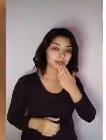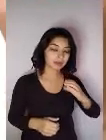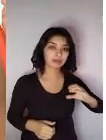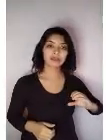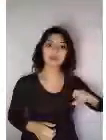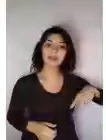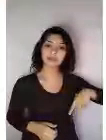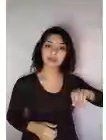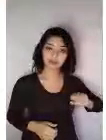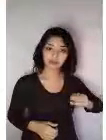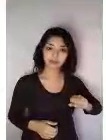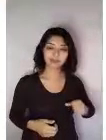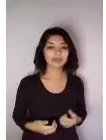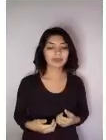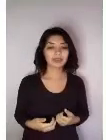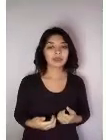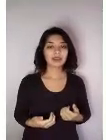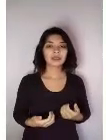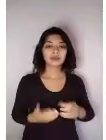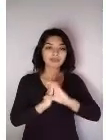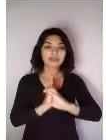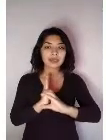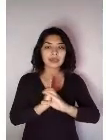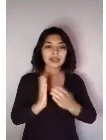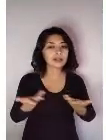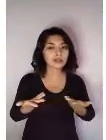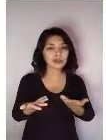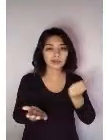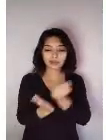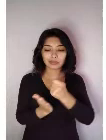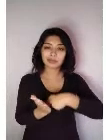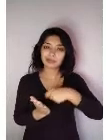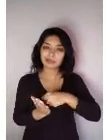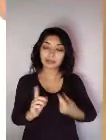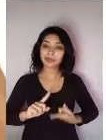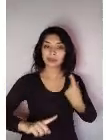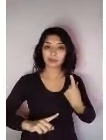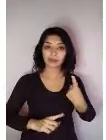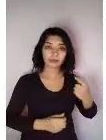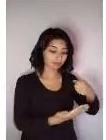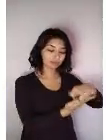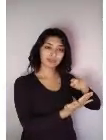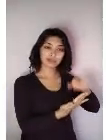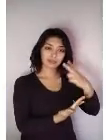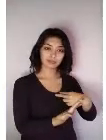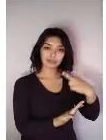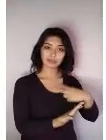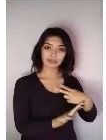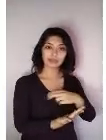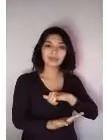Acreditación. Para acreditarse, una carrera debe autoevaluarse y enviar sus antecedentes a la Comisión Nacional de